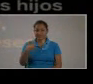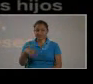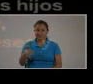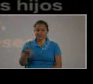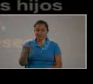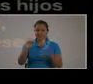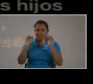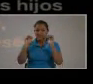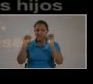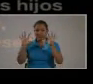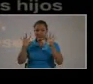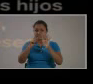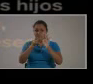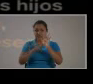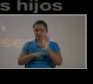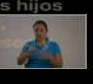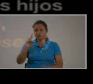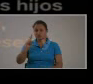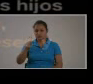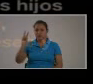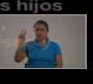versículos 1 y 2.